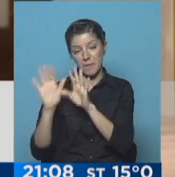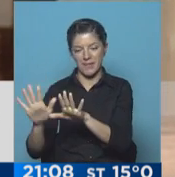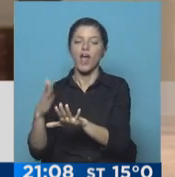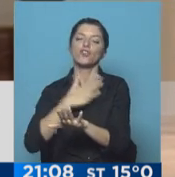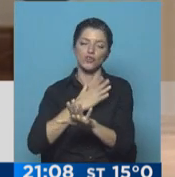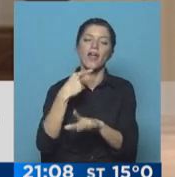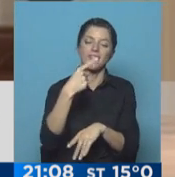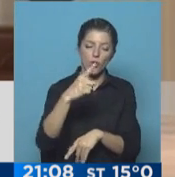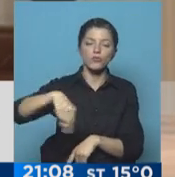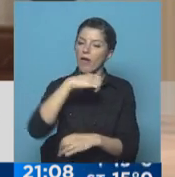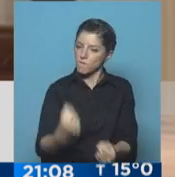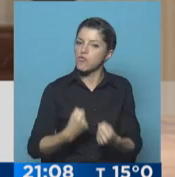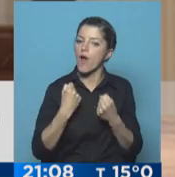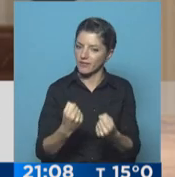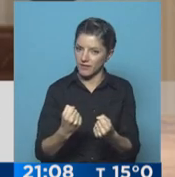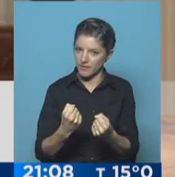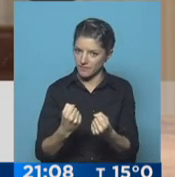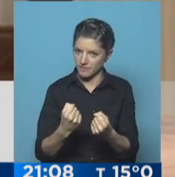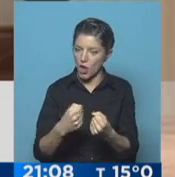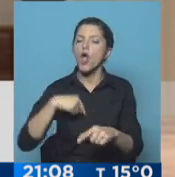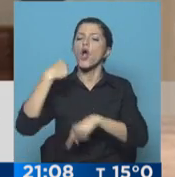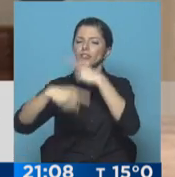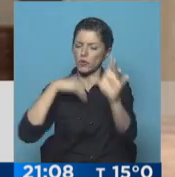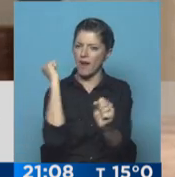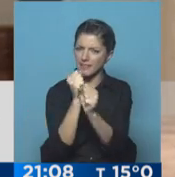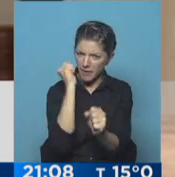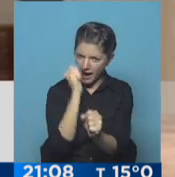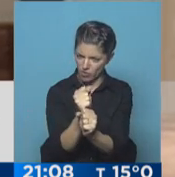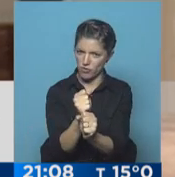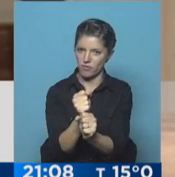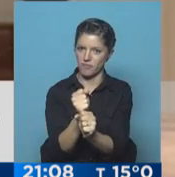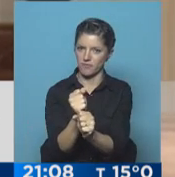mucha fuerza a seguir trabajando,